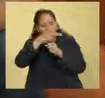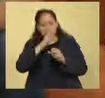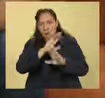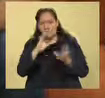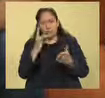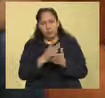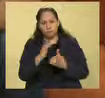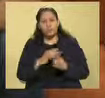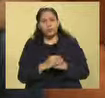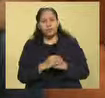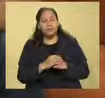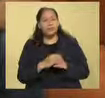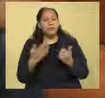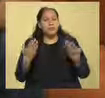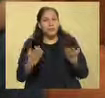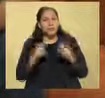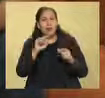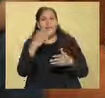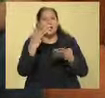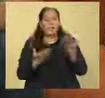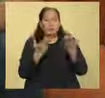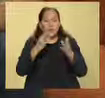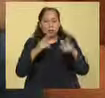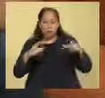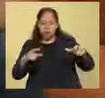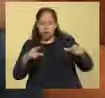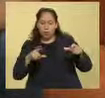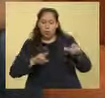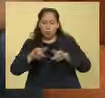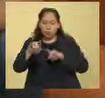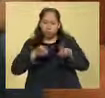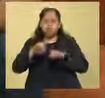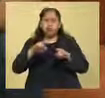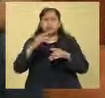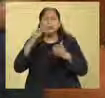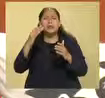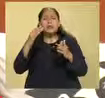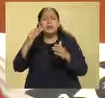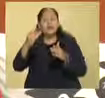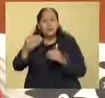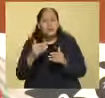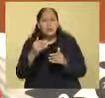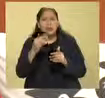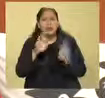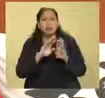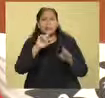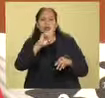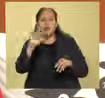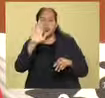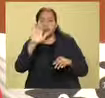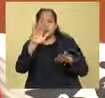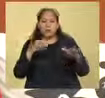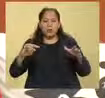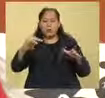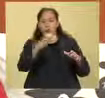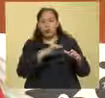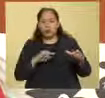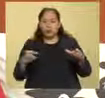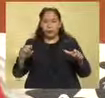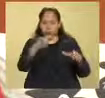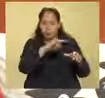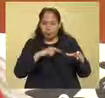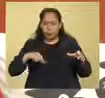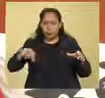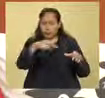televisión y dependiendo la pista de una pista que es muy corta de media milla pues damos 250 vueltas en el